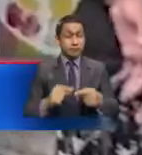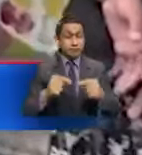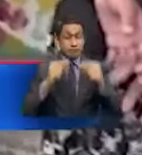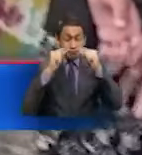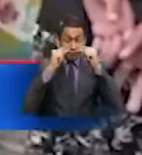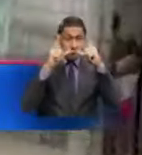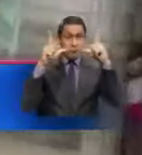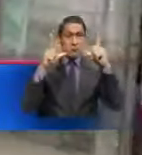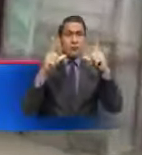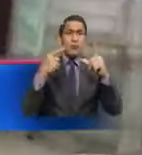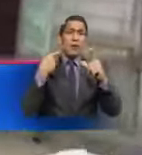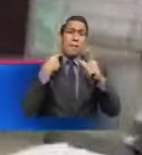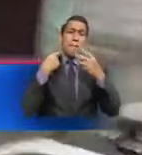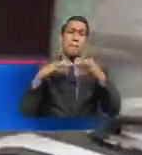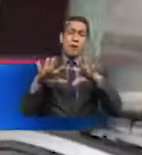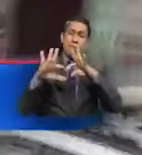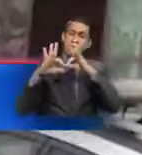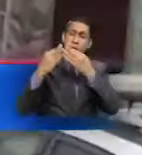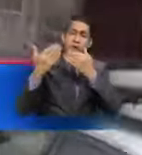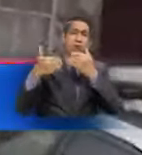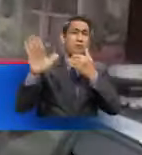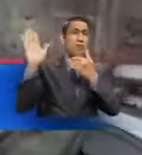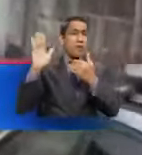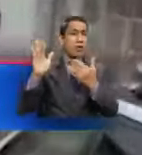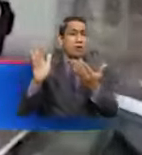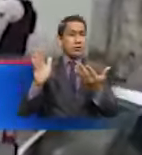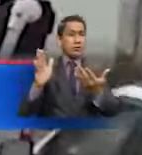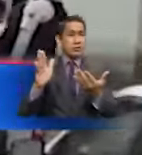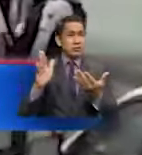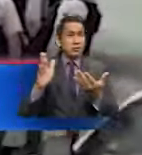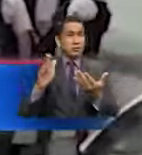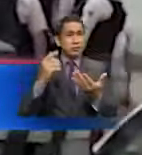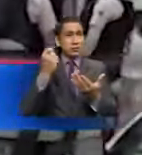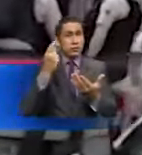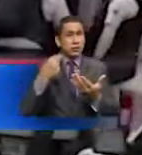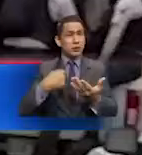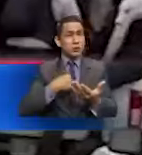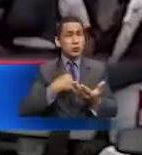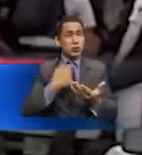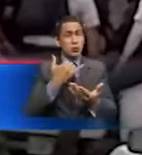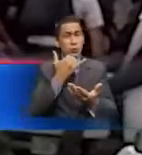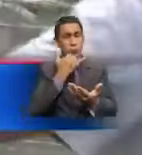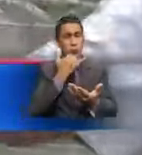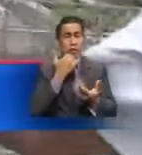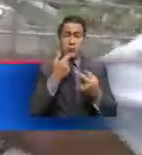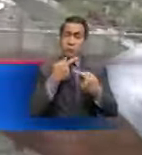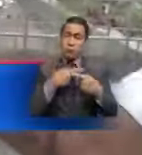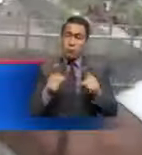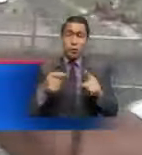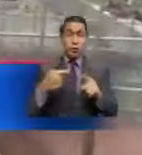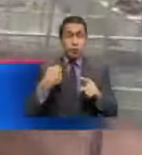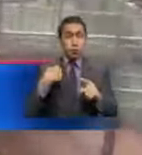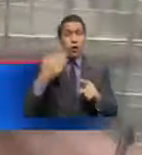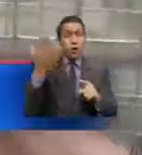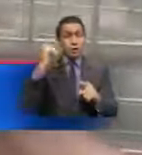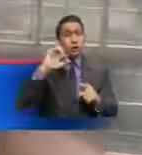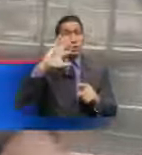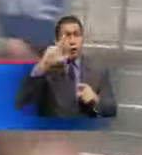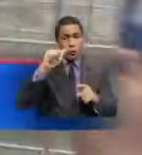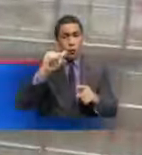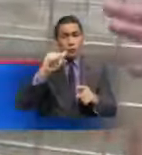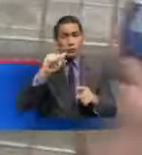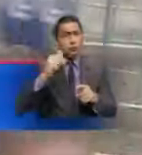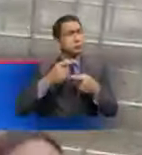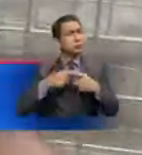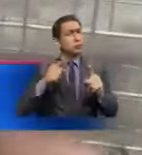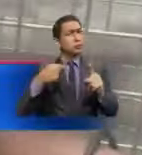damos cuenta que lo que estábamos haciendo está mal. Fui buen ladrón, pero nunca caí preso, porque era decidido para robar.